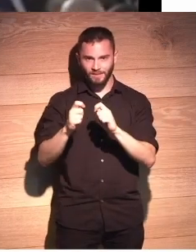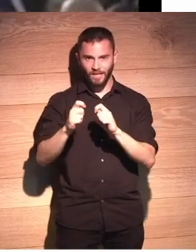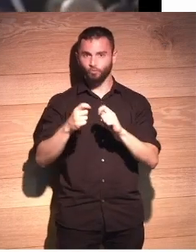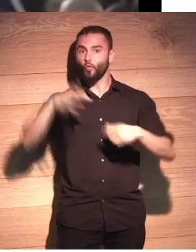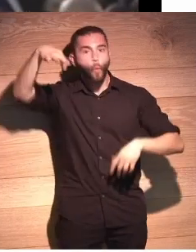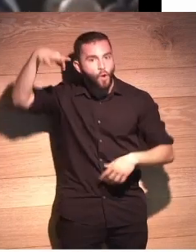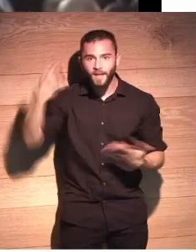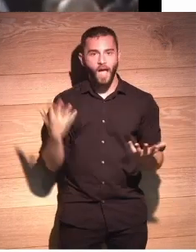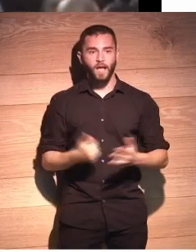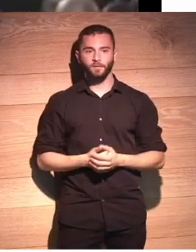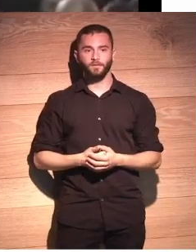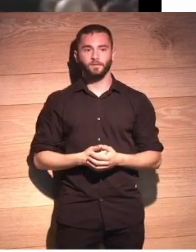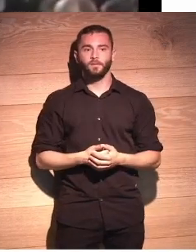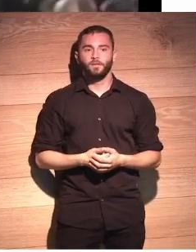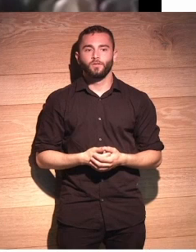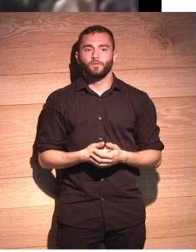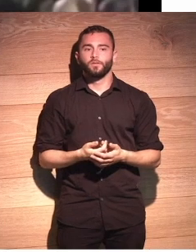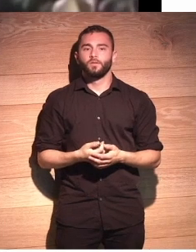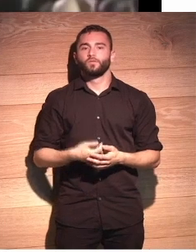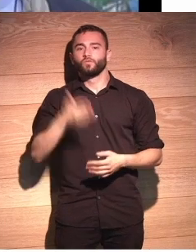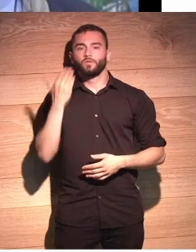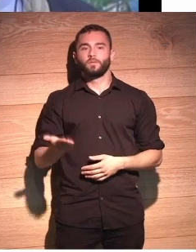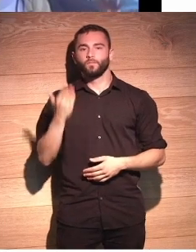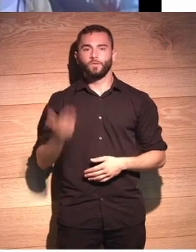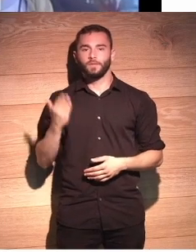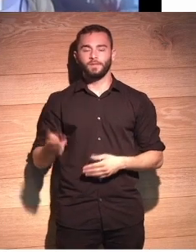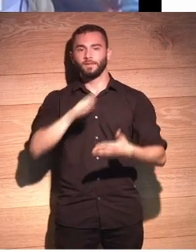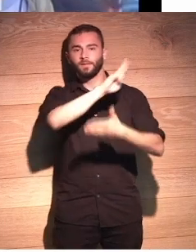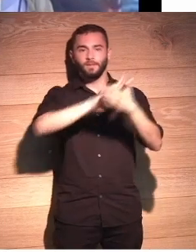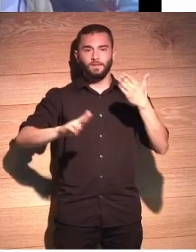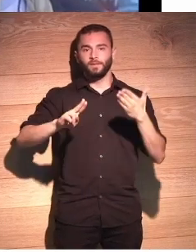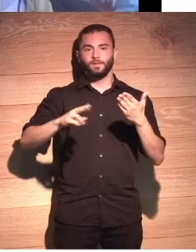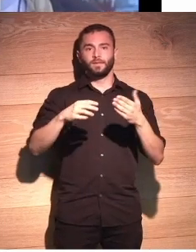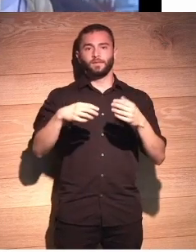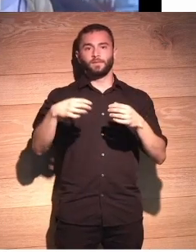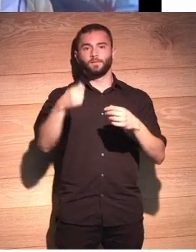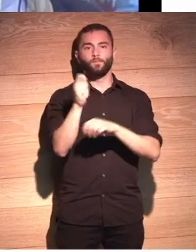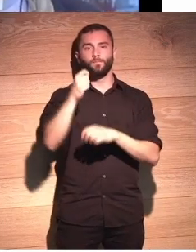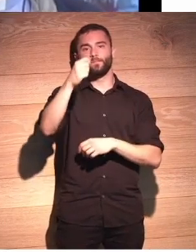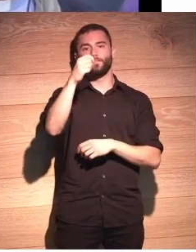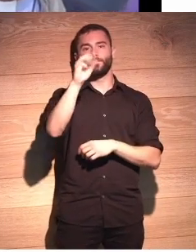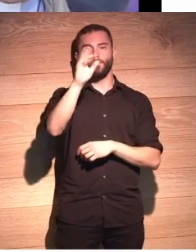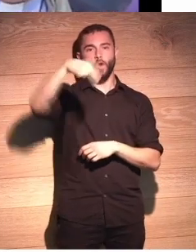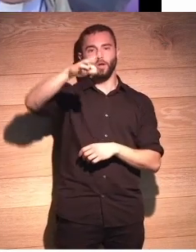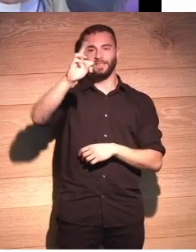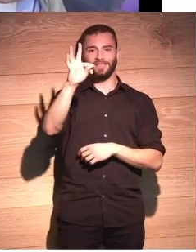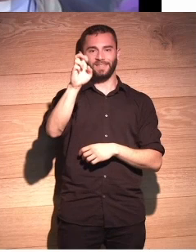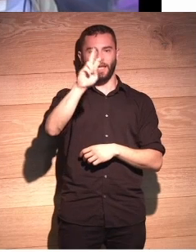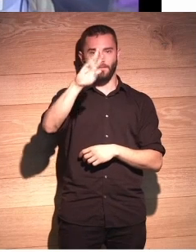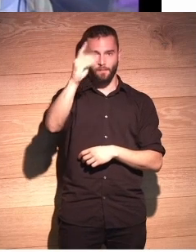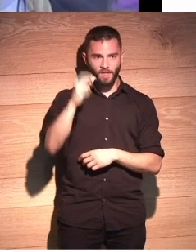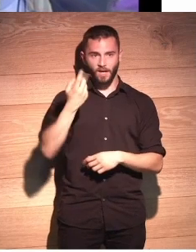susto efectivamente fue importante, además es en Pontevedra. Y testimonios de vidas excepcionales. Nosotros no salvamos a nadie, o